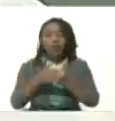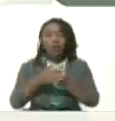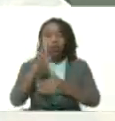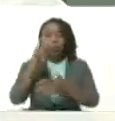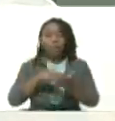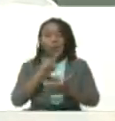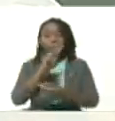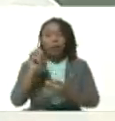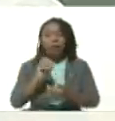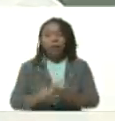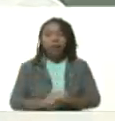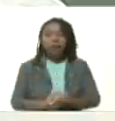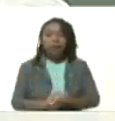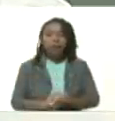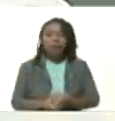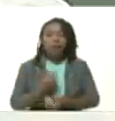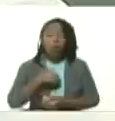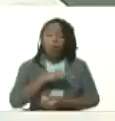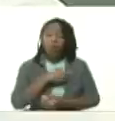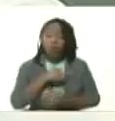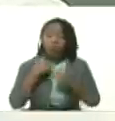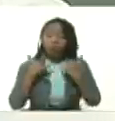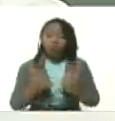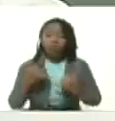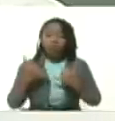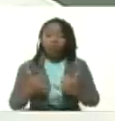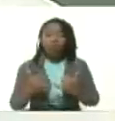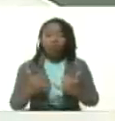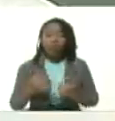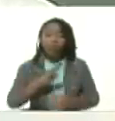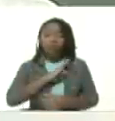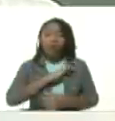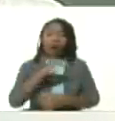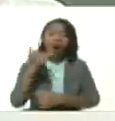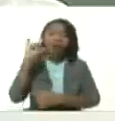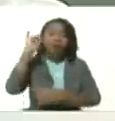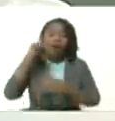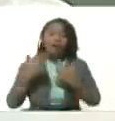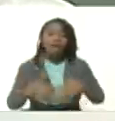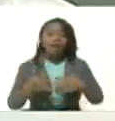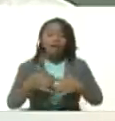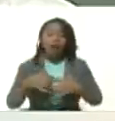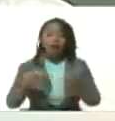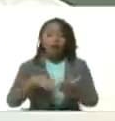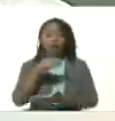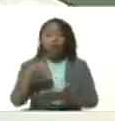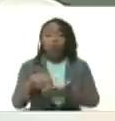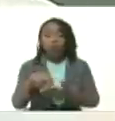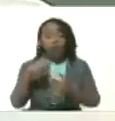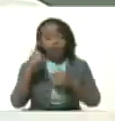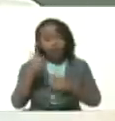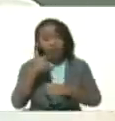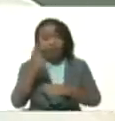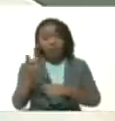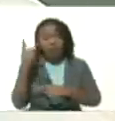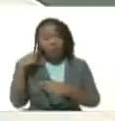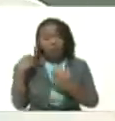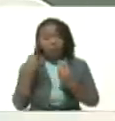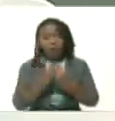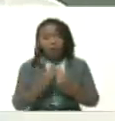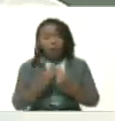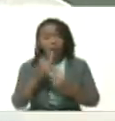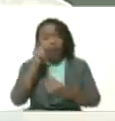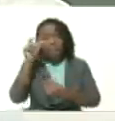¿no? Nosotros actualmente tenemos empresas nacionales que, como bien lo decía mi compañero